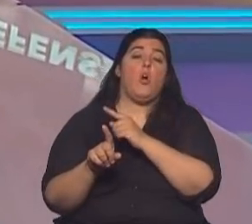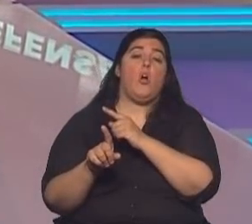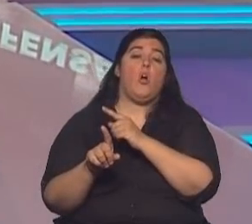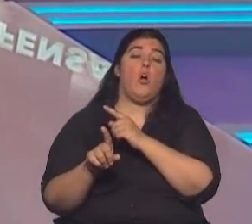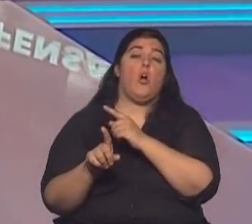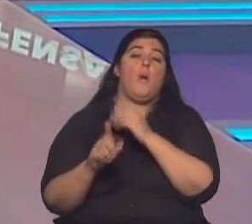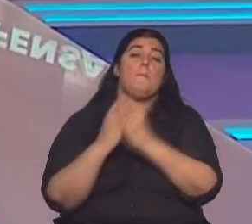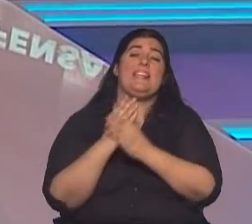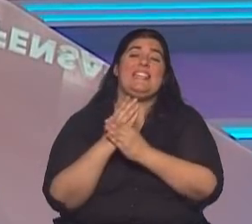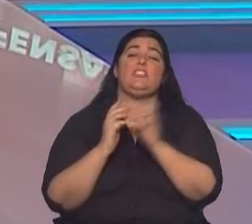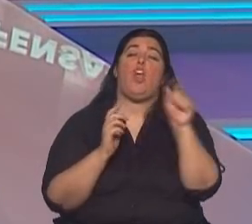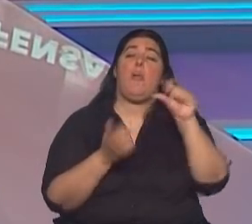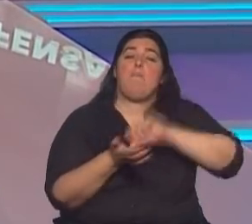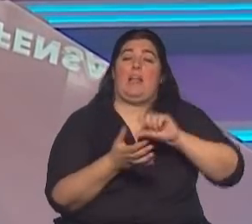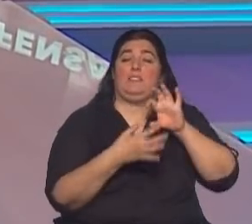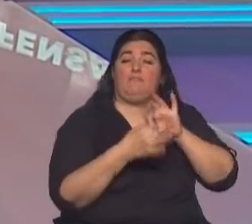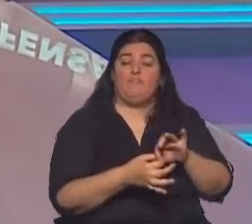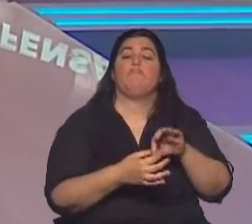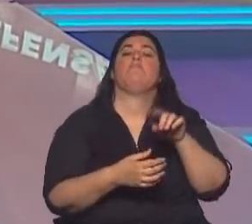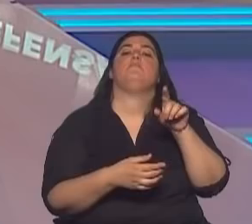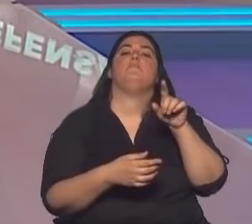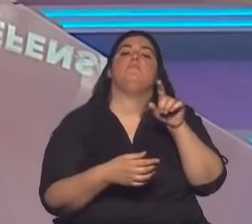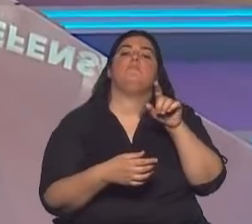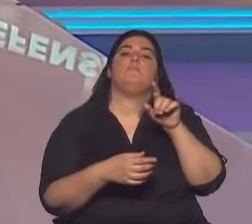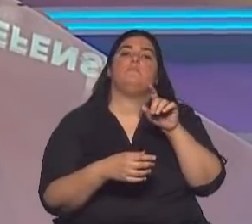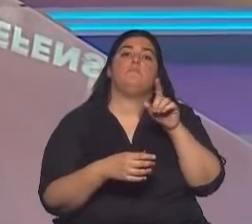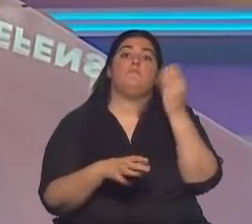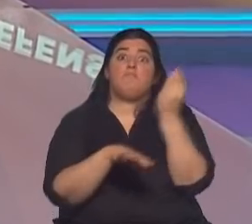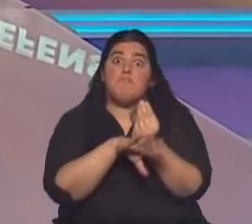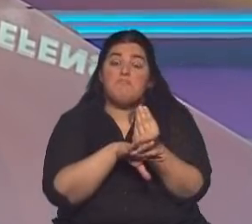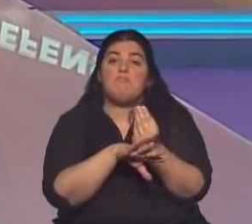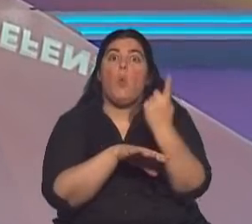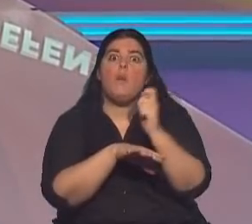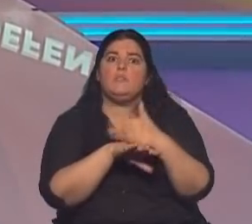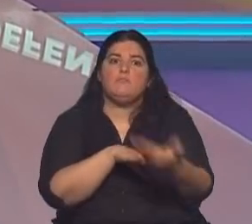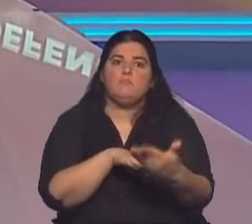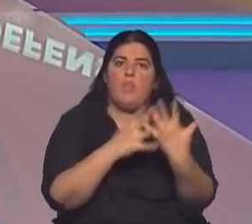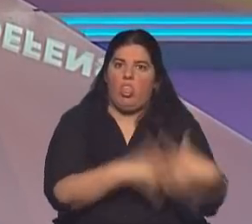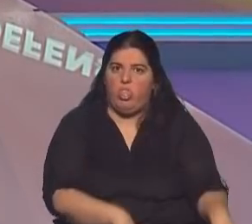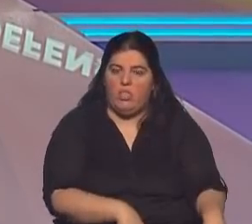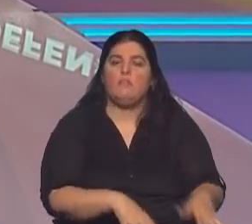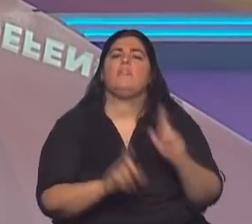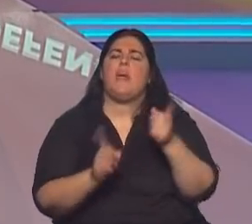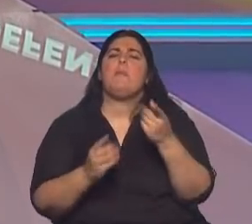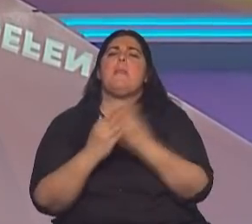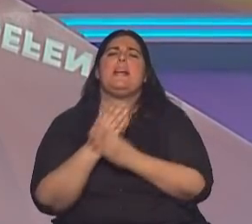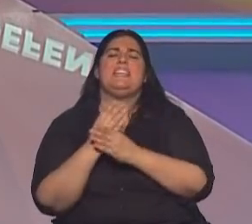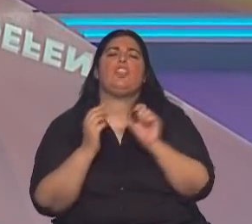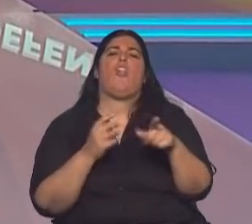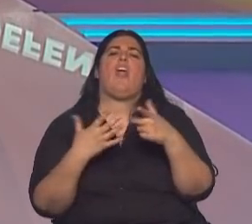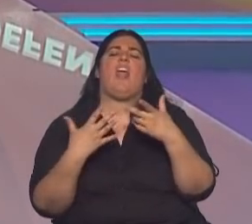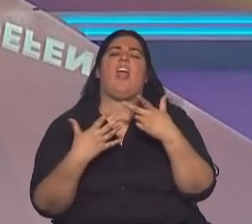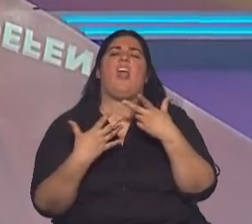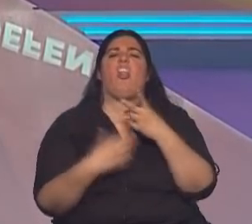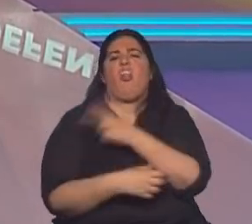como ministro del Interior, Luis Barranzuela presenta la renuncia al cargo, y también renuncia el ministro de